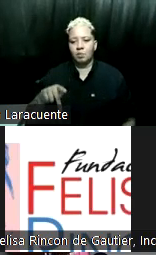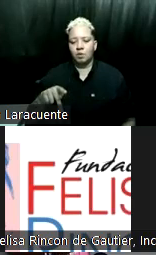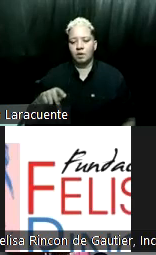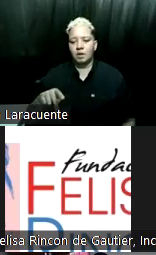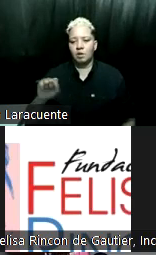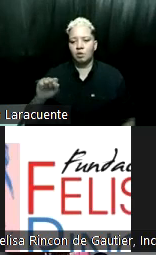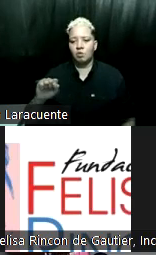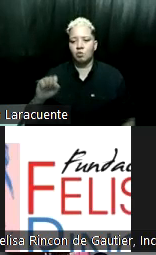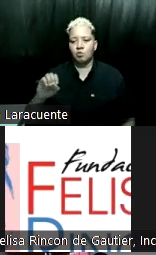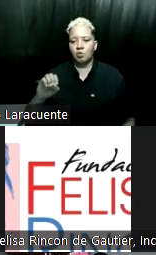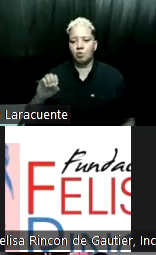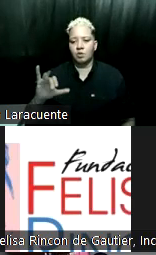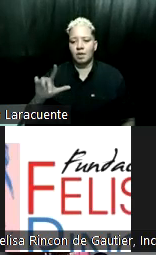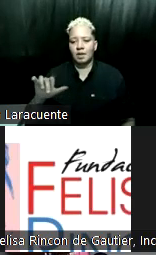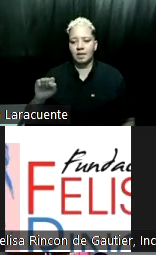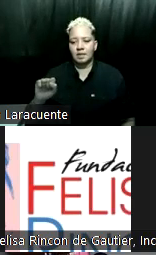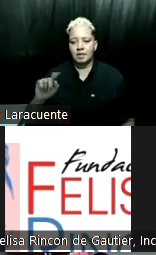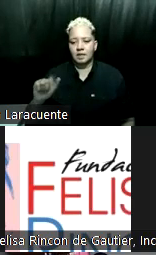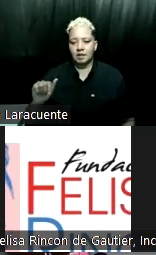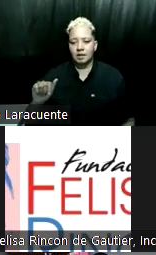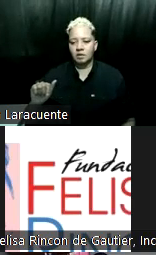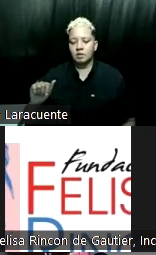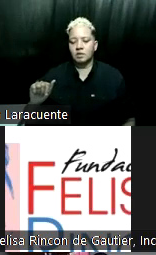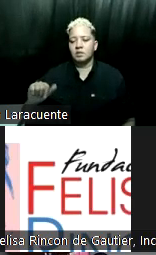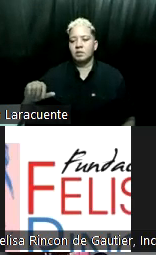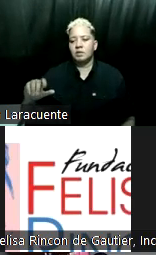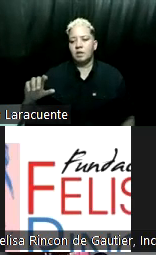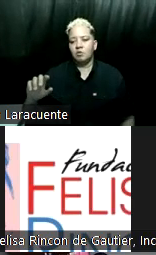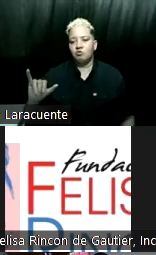Federal de Yugoslavia, presidida